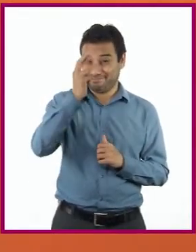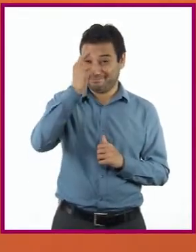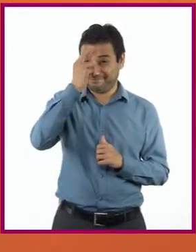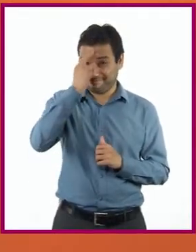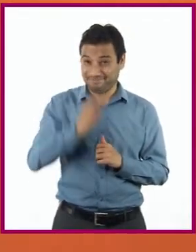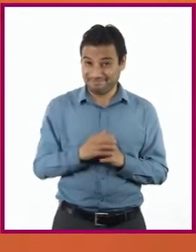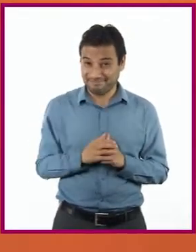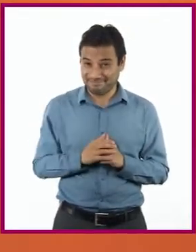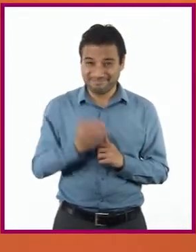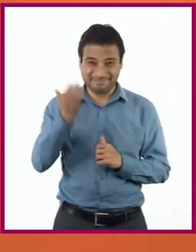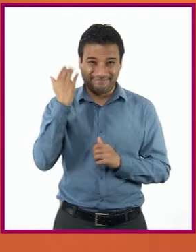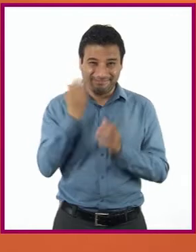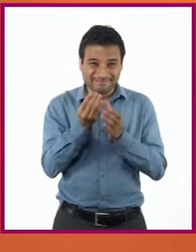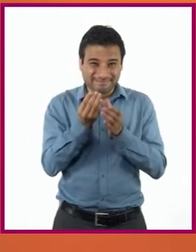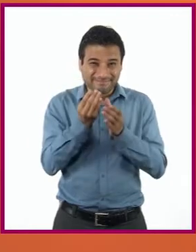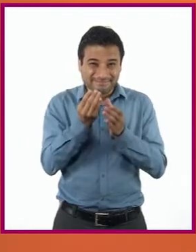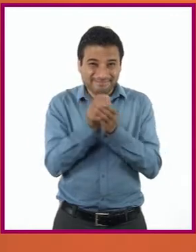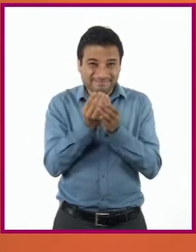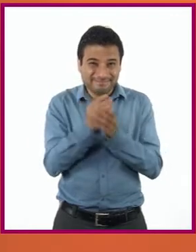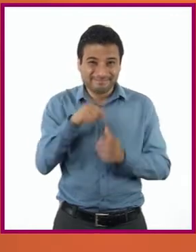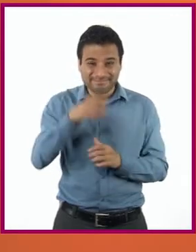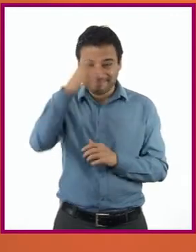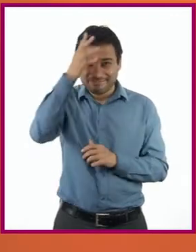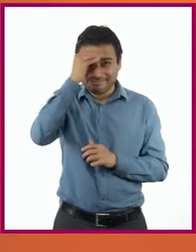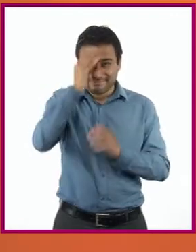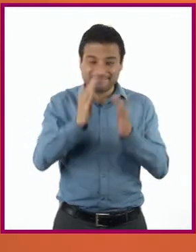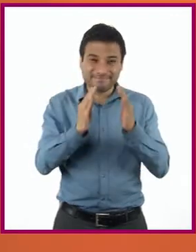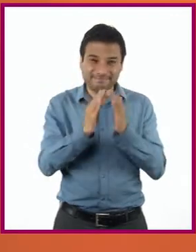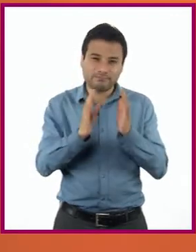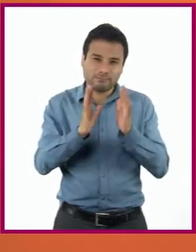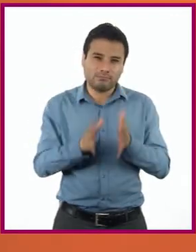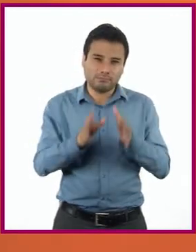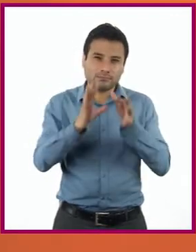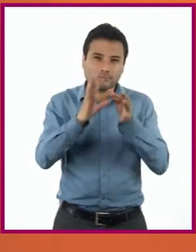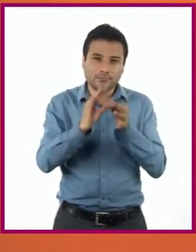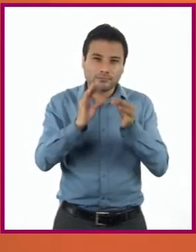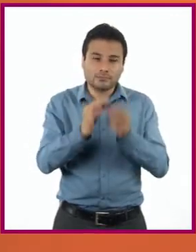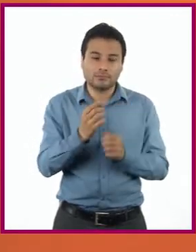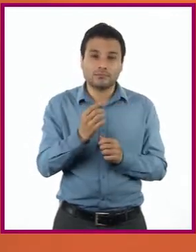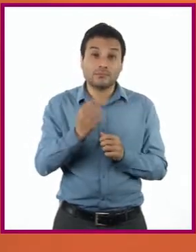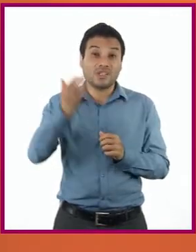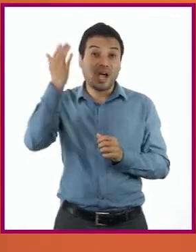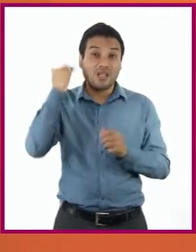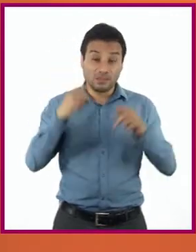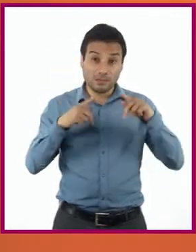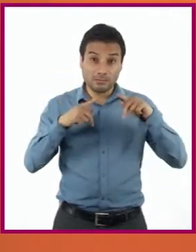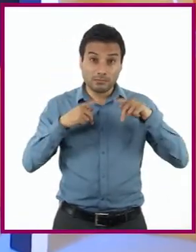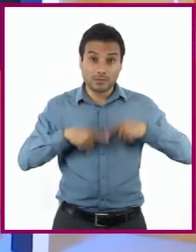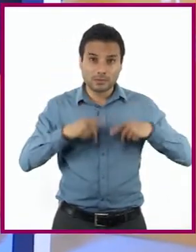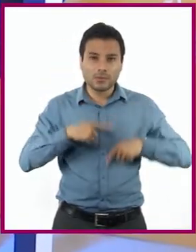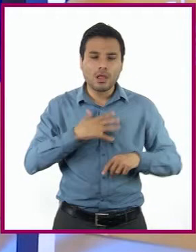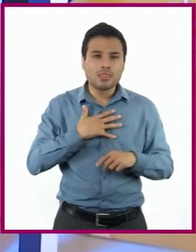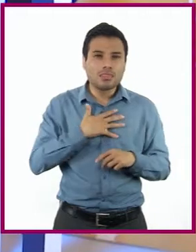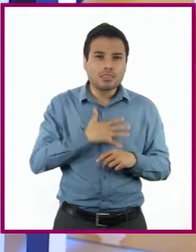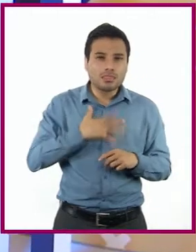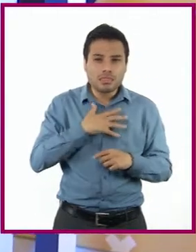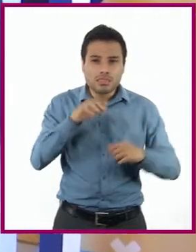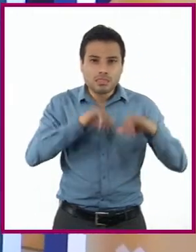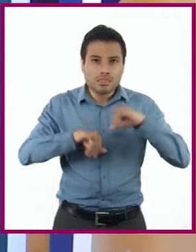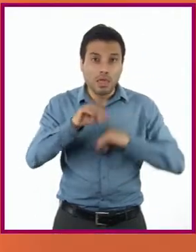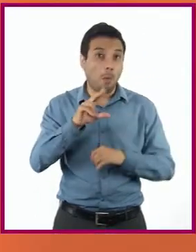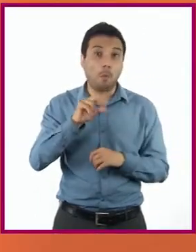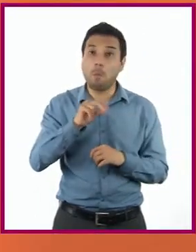de sus sesiones de Aprende en Casa, se mencionó que la experimentación era mal vista en épocas antiguas. Tienes